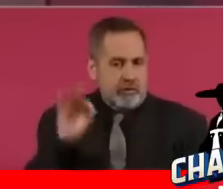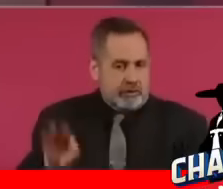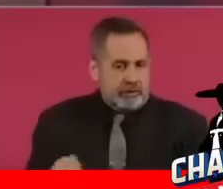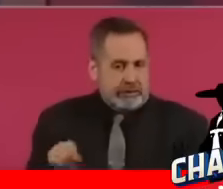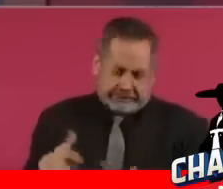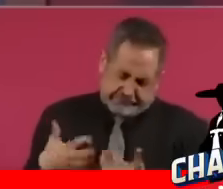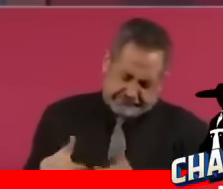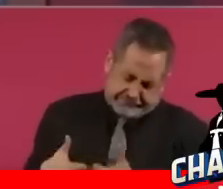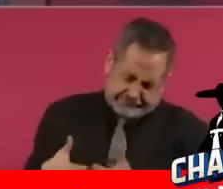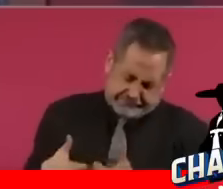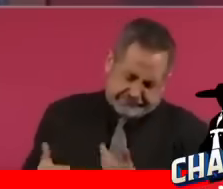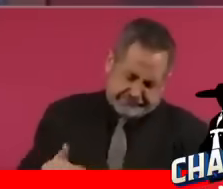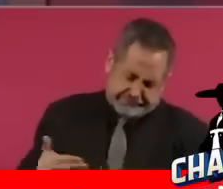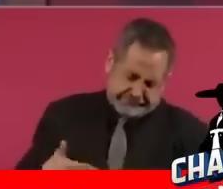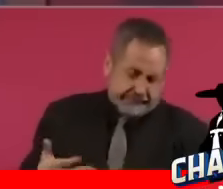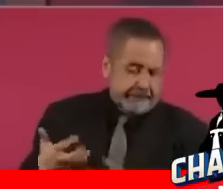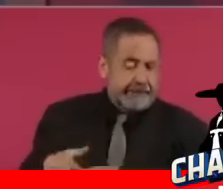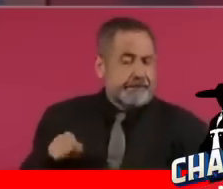38%.